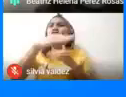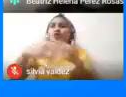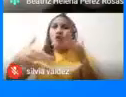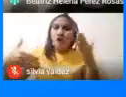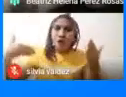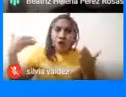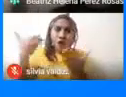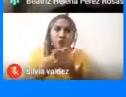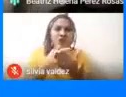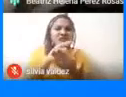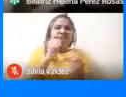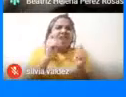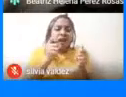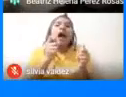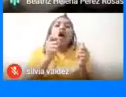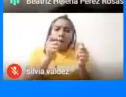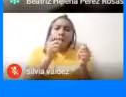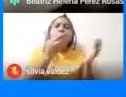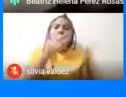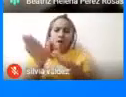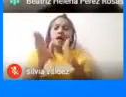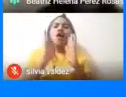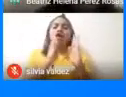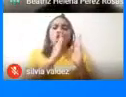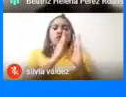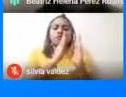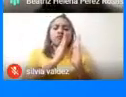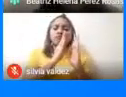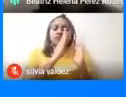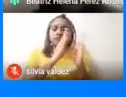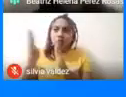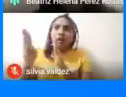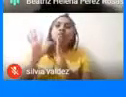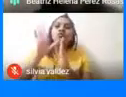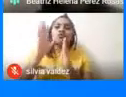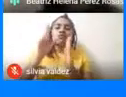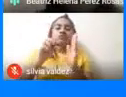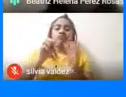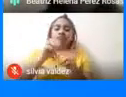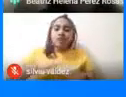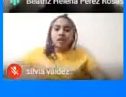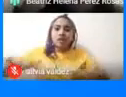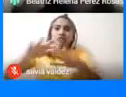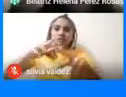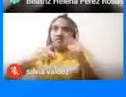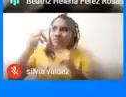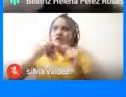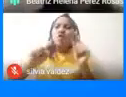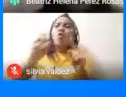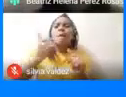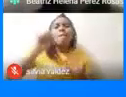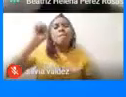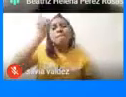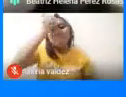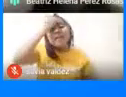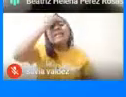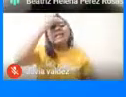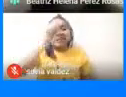está definido en los planes de ordenamiento territorial, se define cuáles son esas actividades primarias que